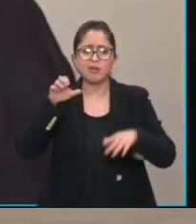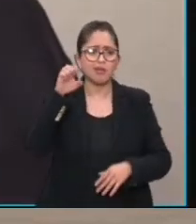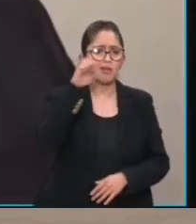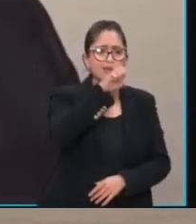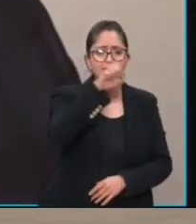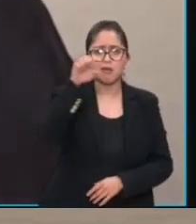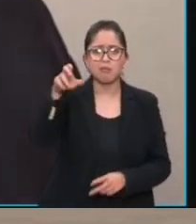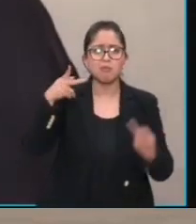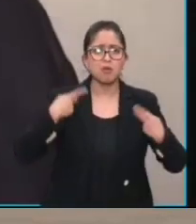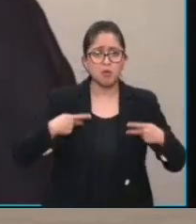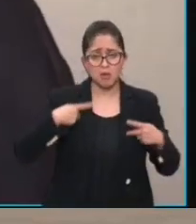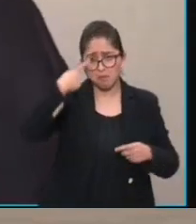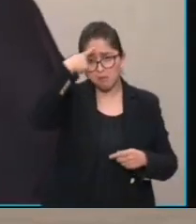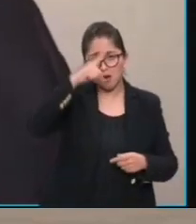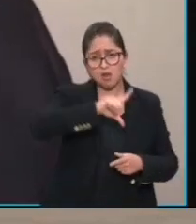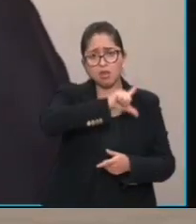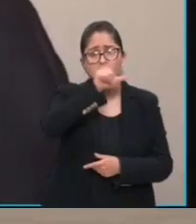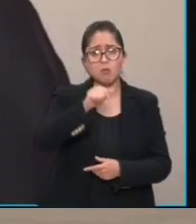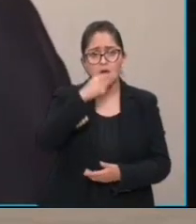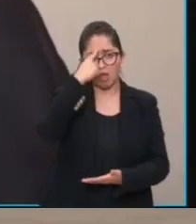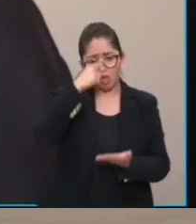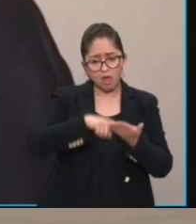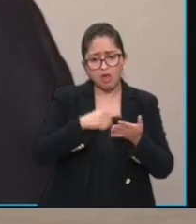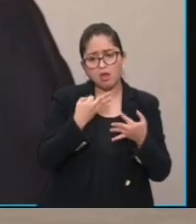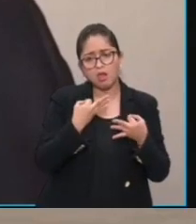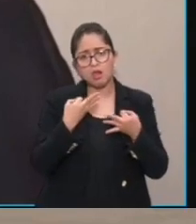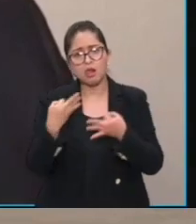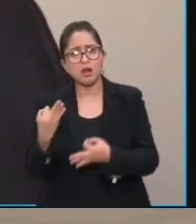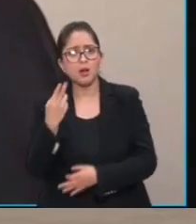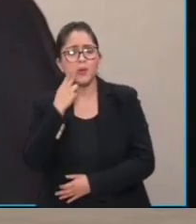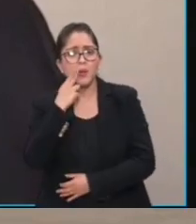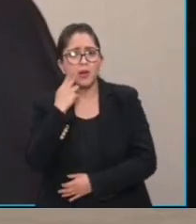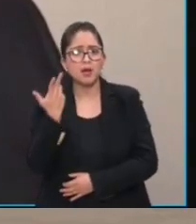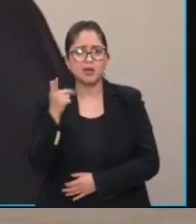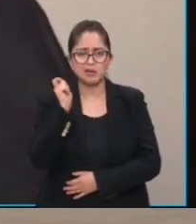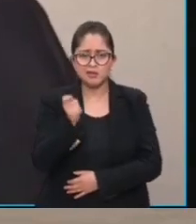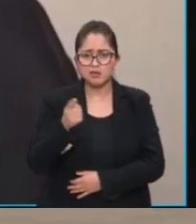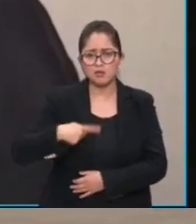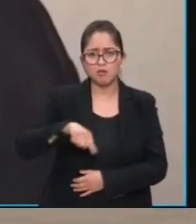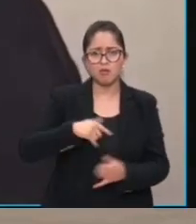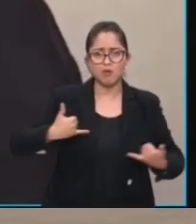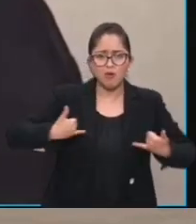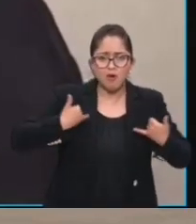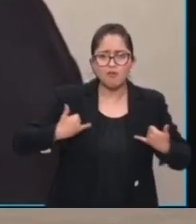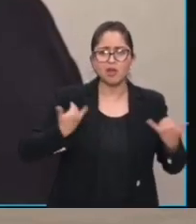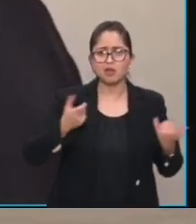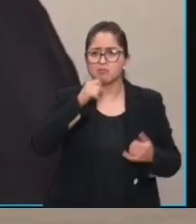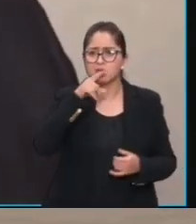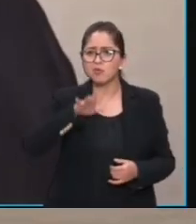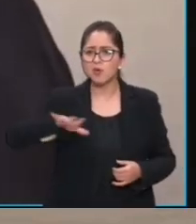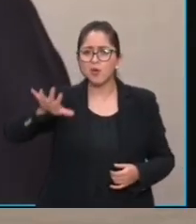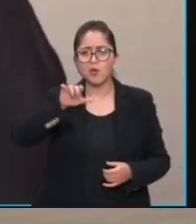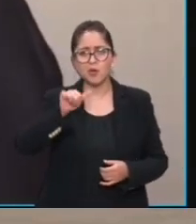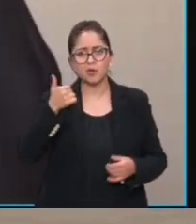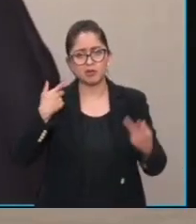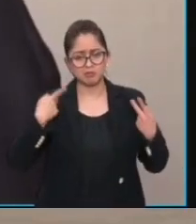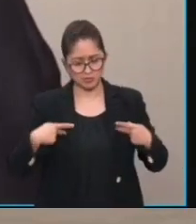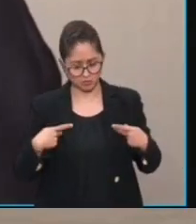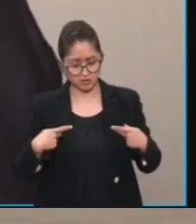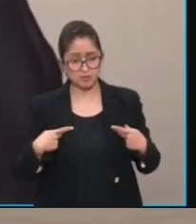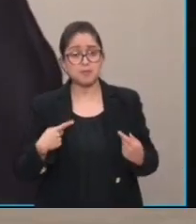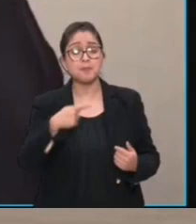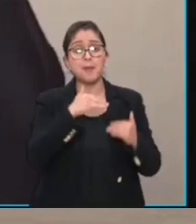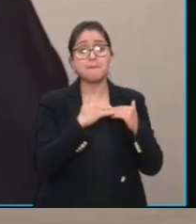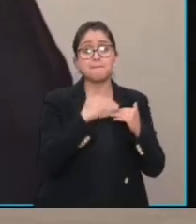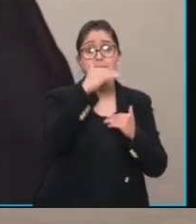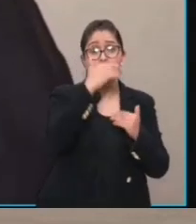que pueden ser adictivos y dañar la salud tanto de jóvenes como de la ciudadanía en general. En el tema del incremento de los impuestos, por